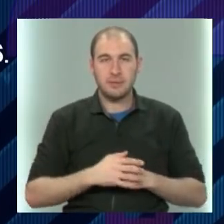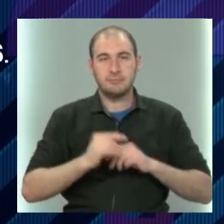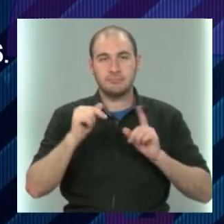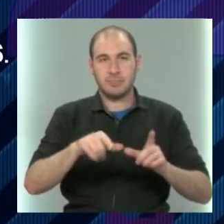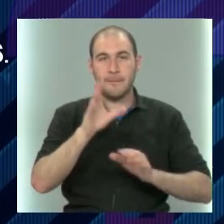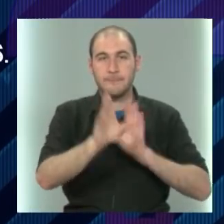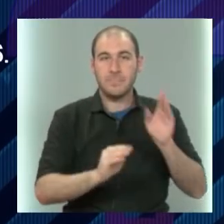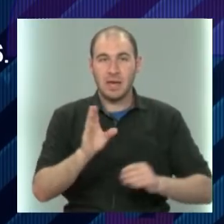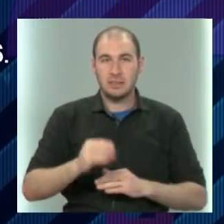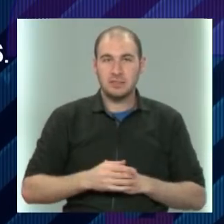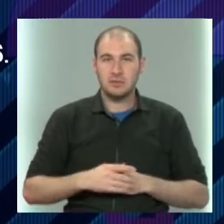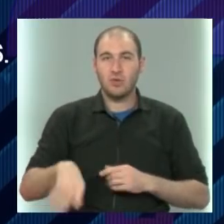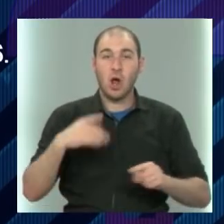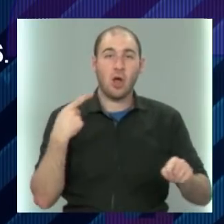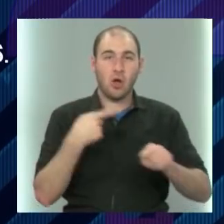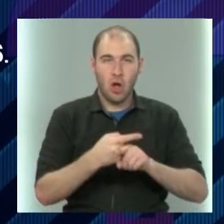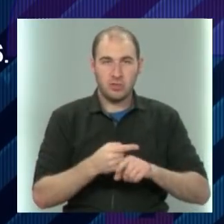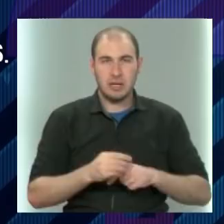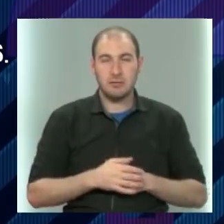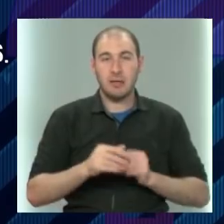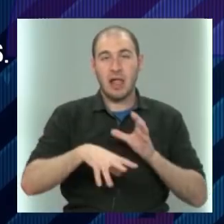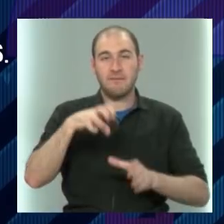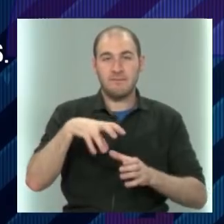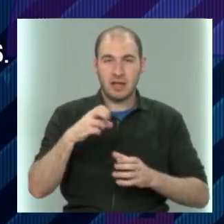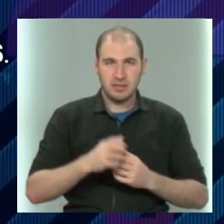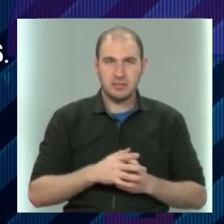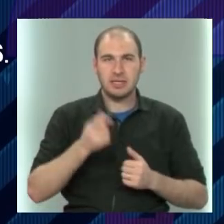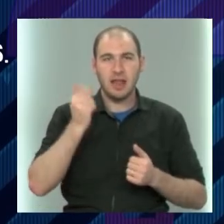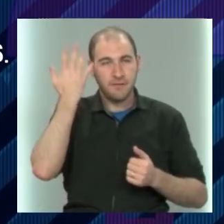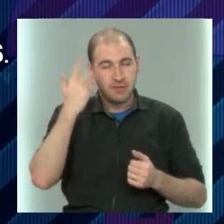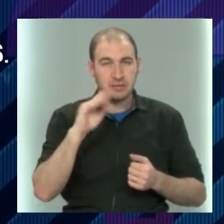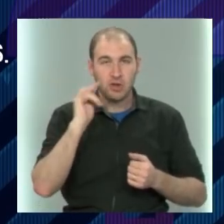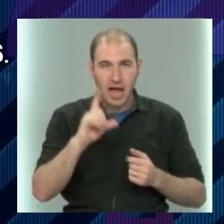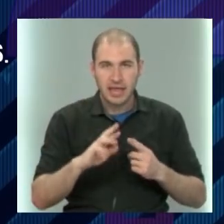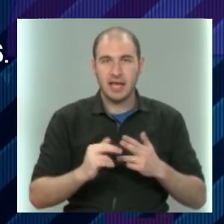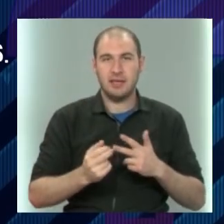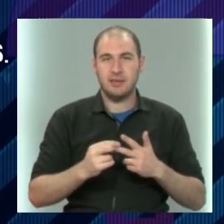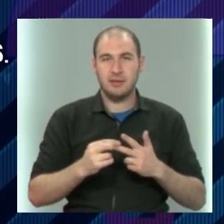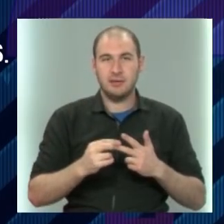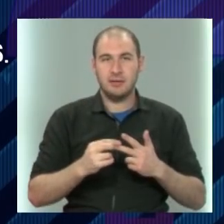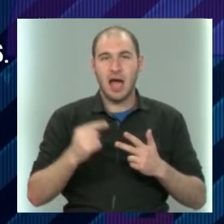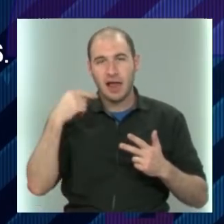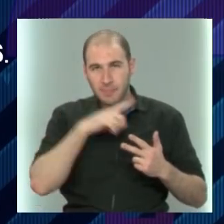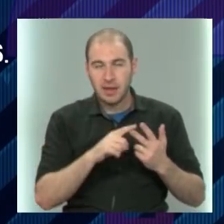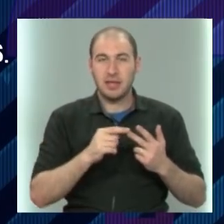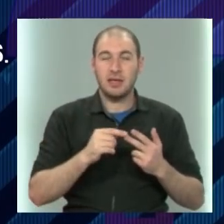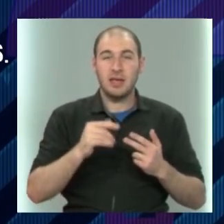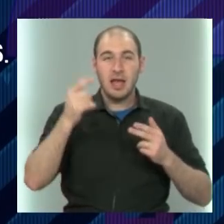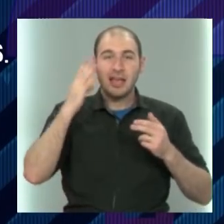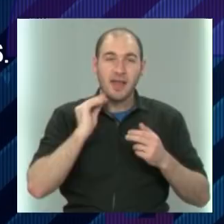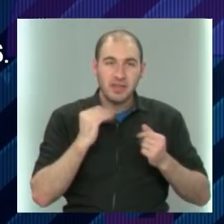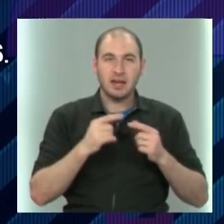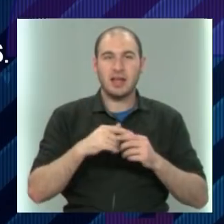ir a aquellos países que están en contra del fracking y se trata de Francia, Bulgaria, Alemania, Reino